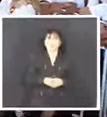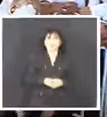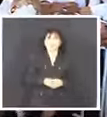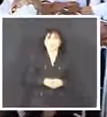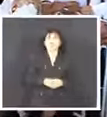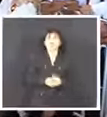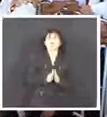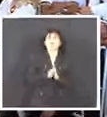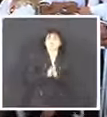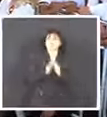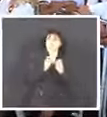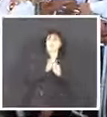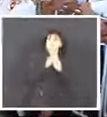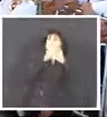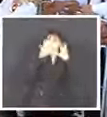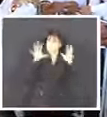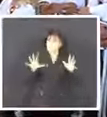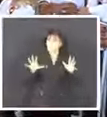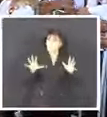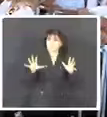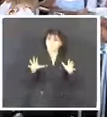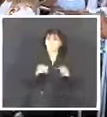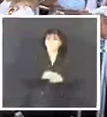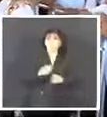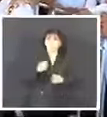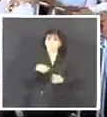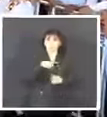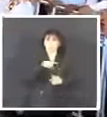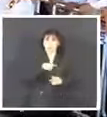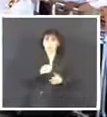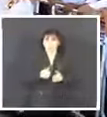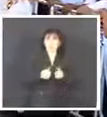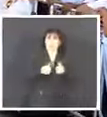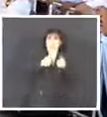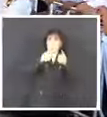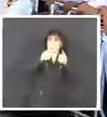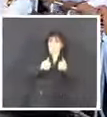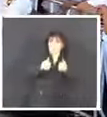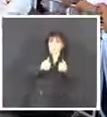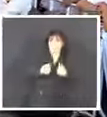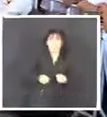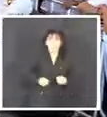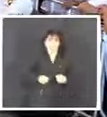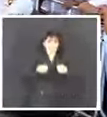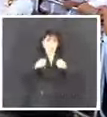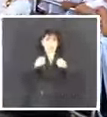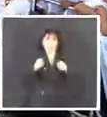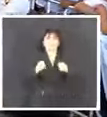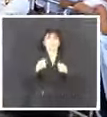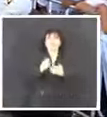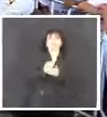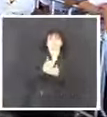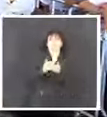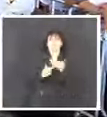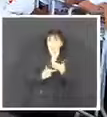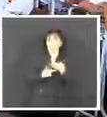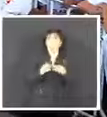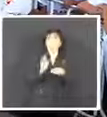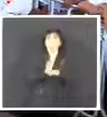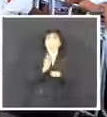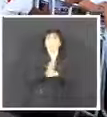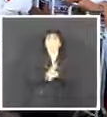a mantener, a consolidar todos los programas del bienestar del